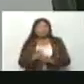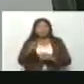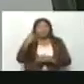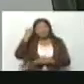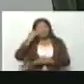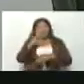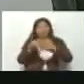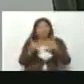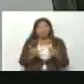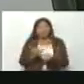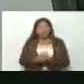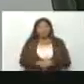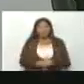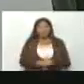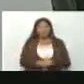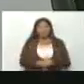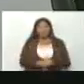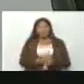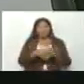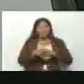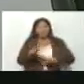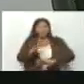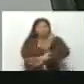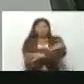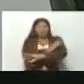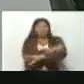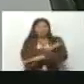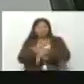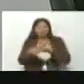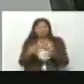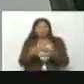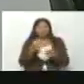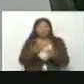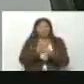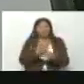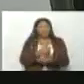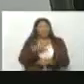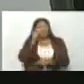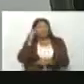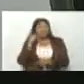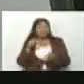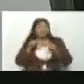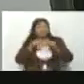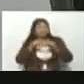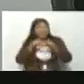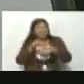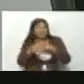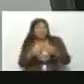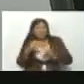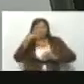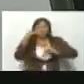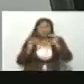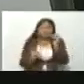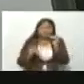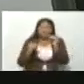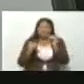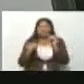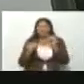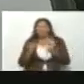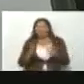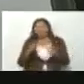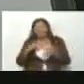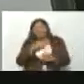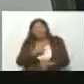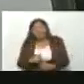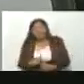opinión creada a través de la oposición para que los trabajadores se mantengan desestabilizados,